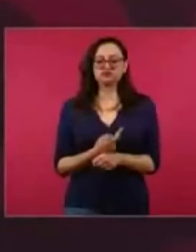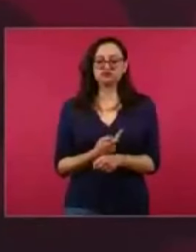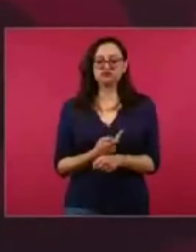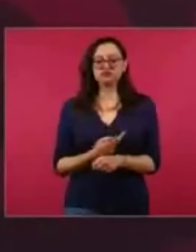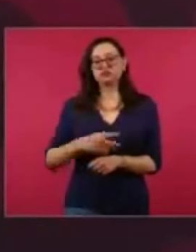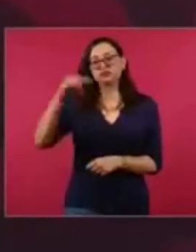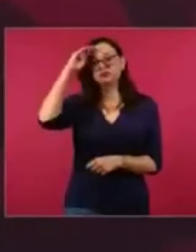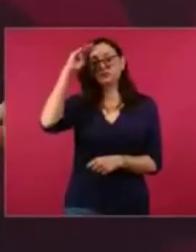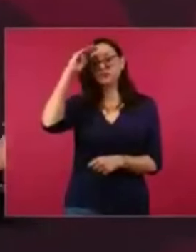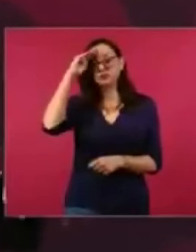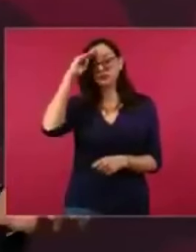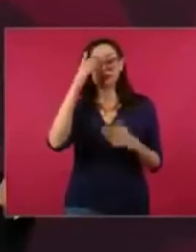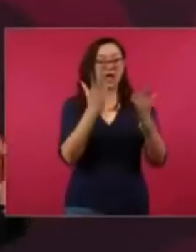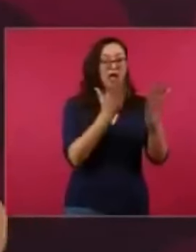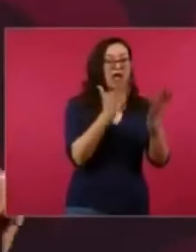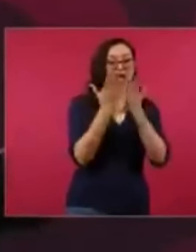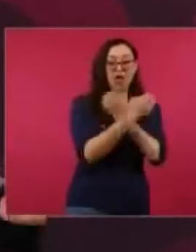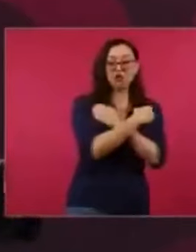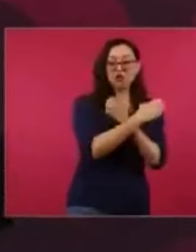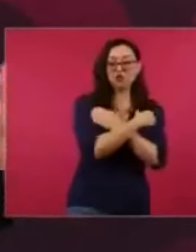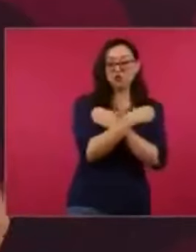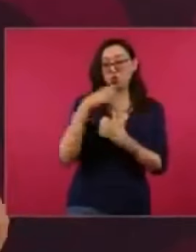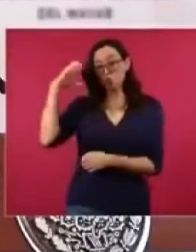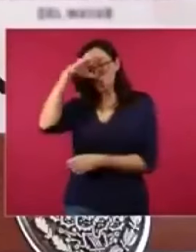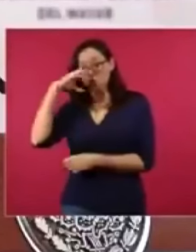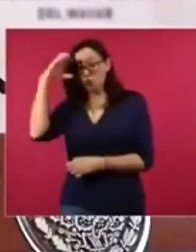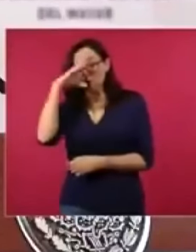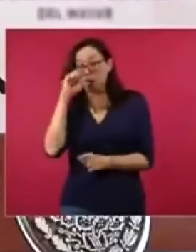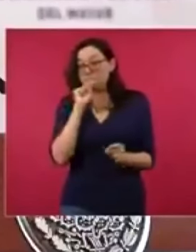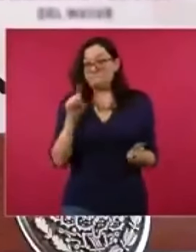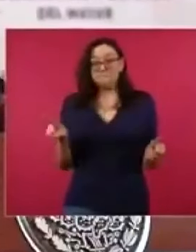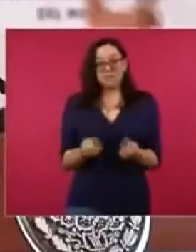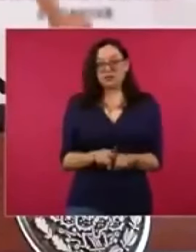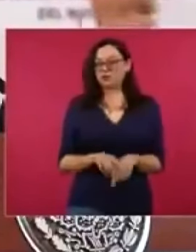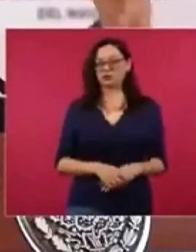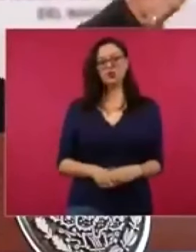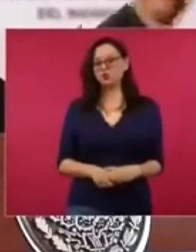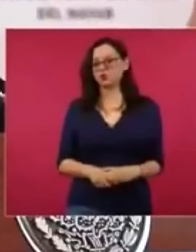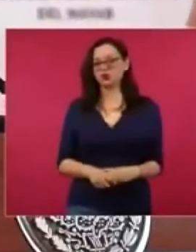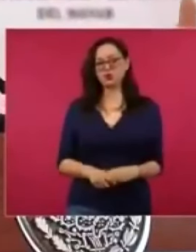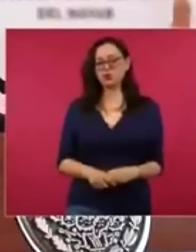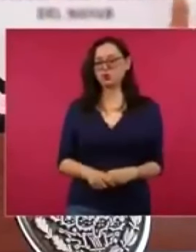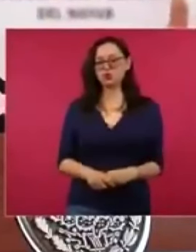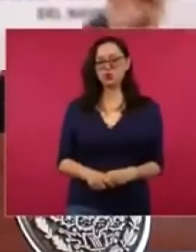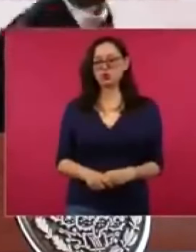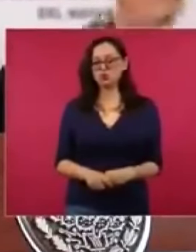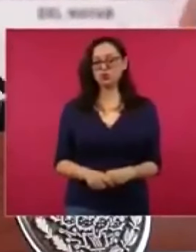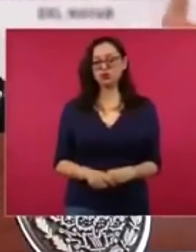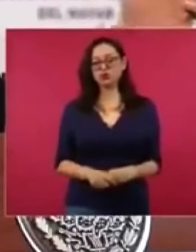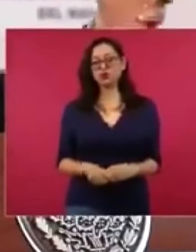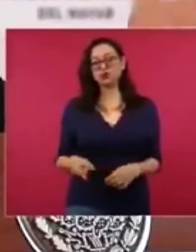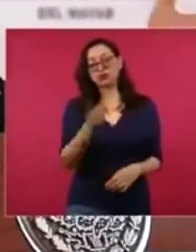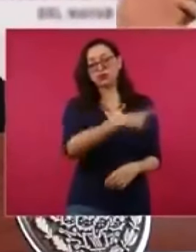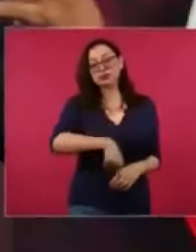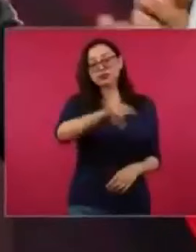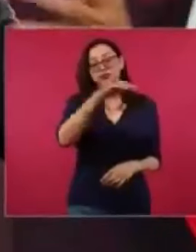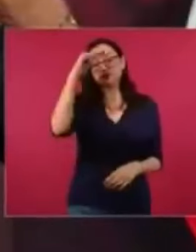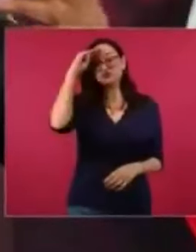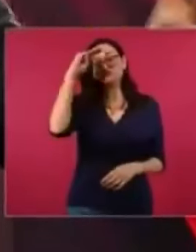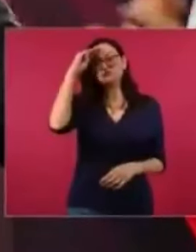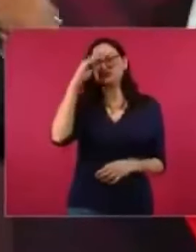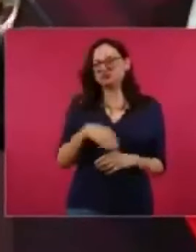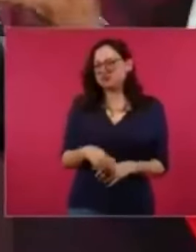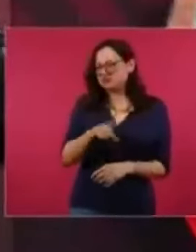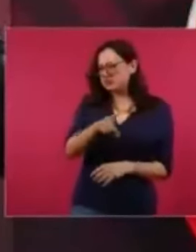La educación con la cultura, que no es lo mismo. Se pensaba de que los humildes, los